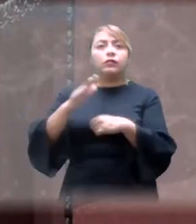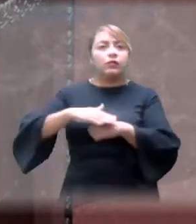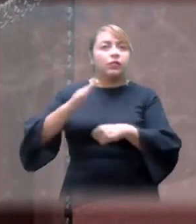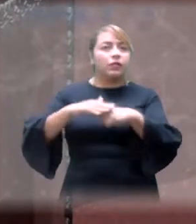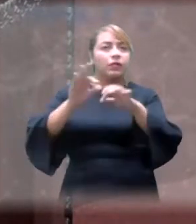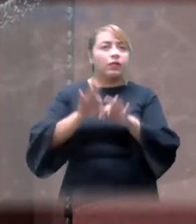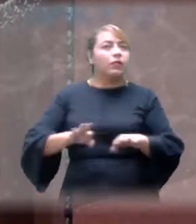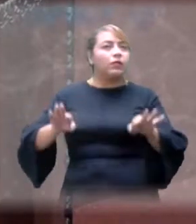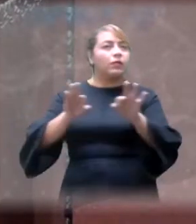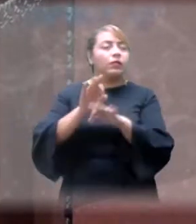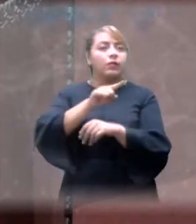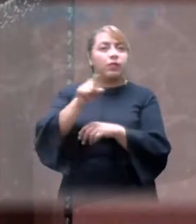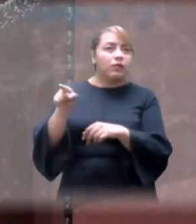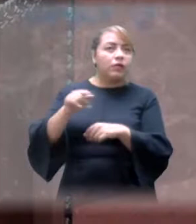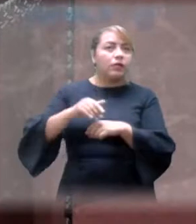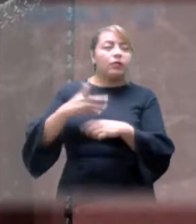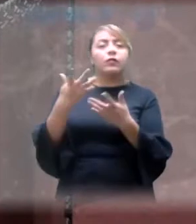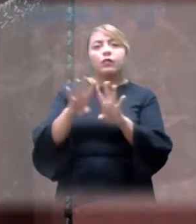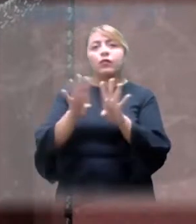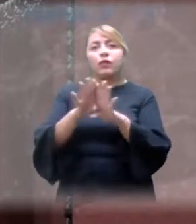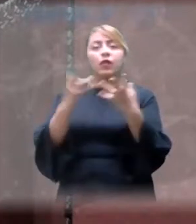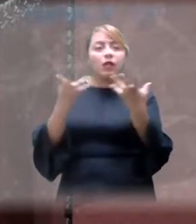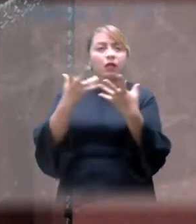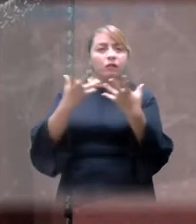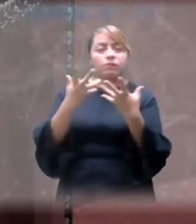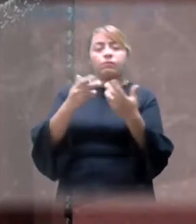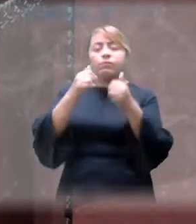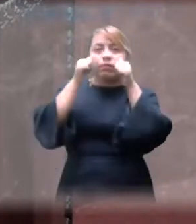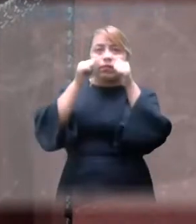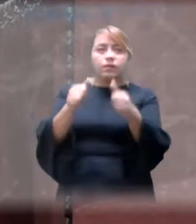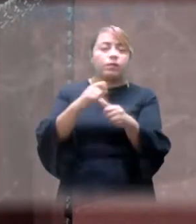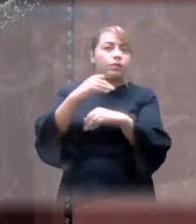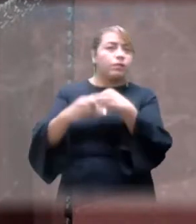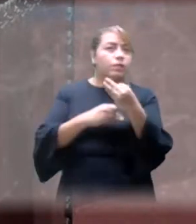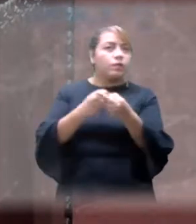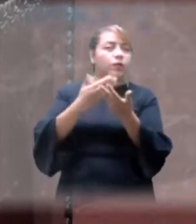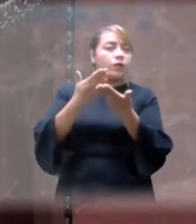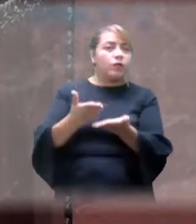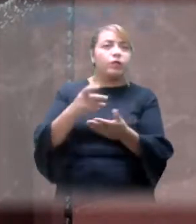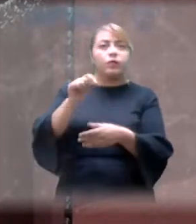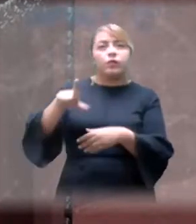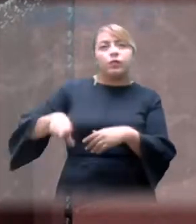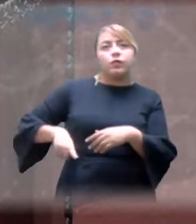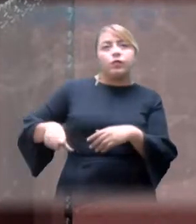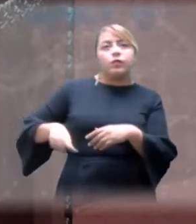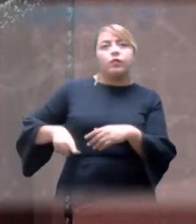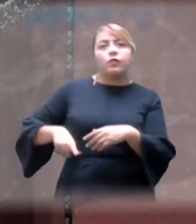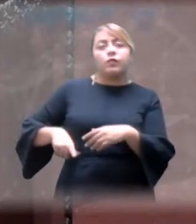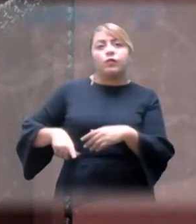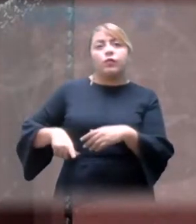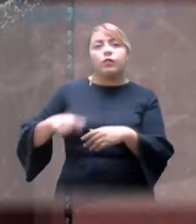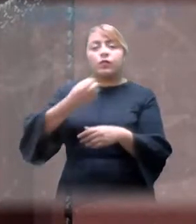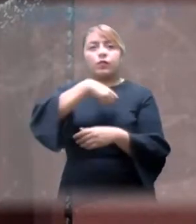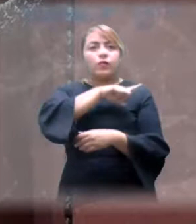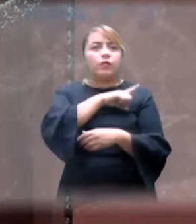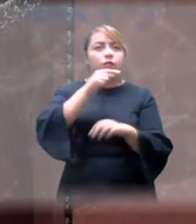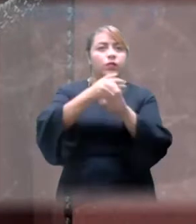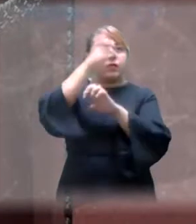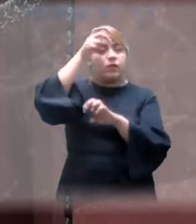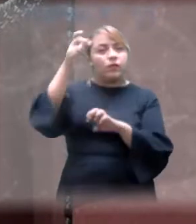los principales destinatarios de las acciones de prevención y atención de parte de la autoridad sanitaria